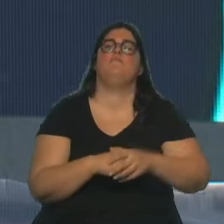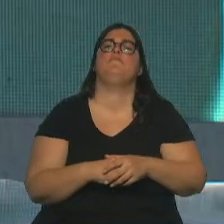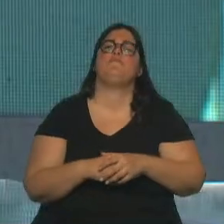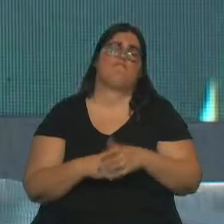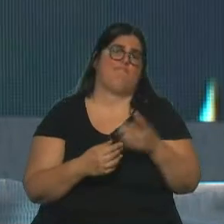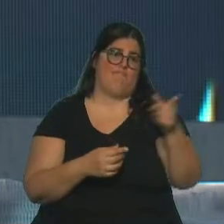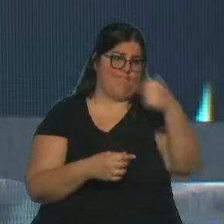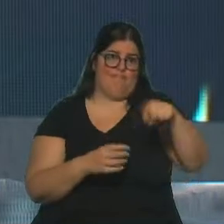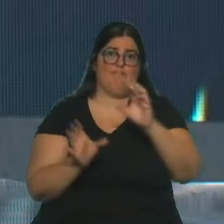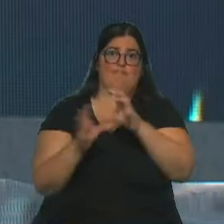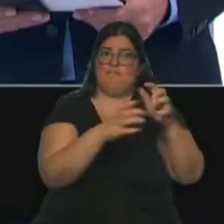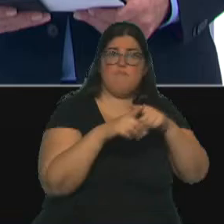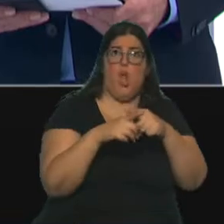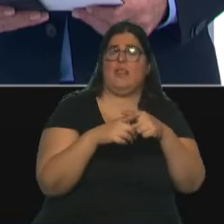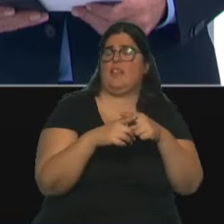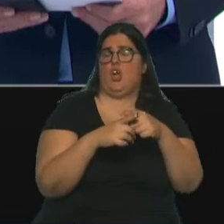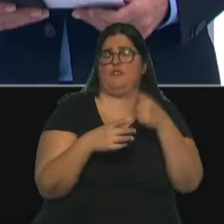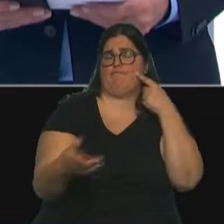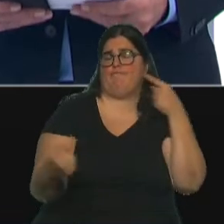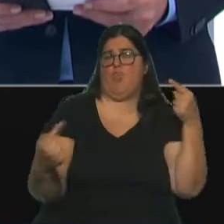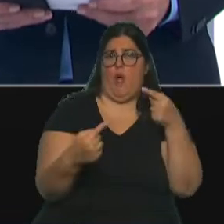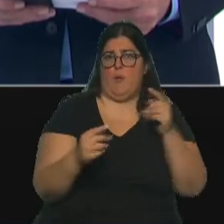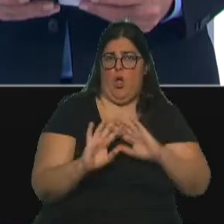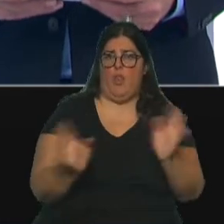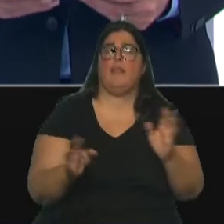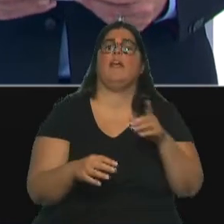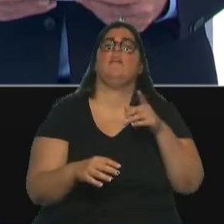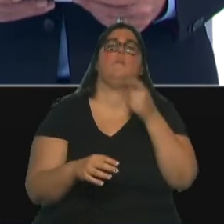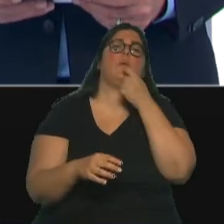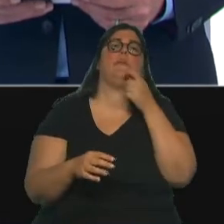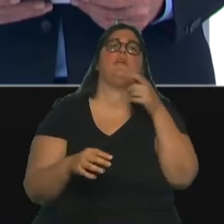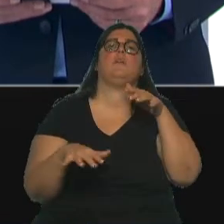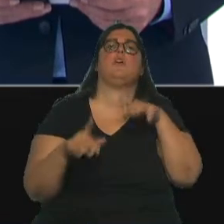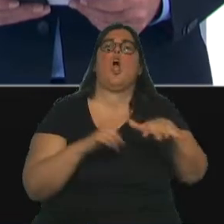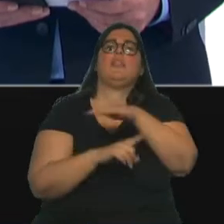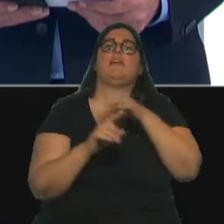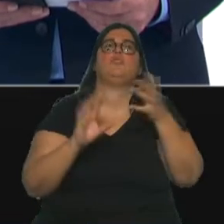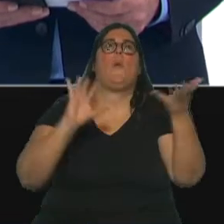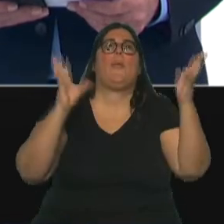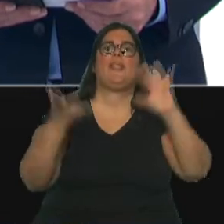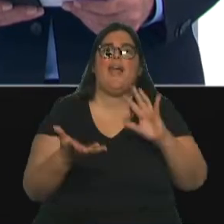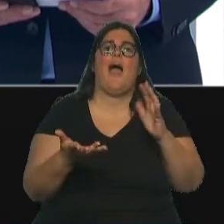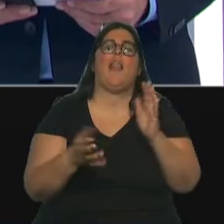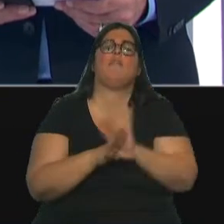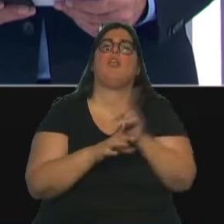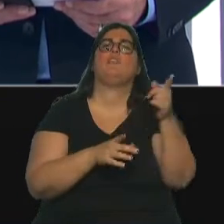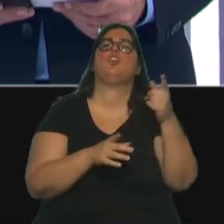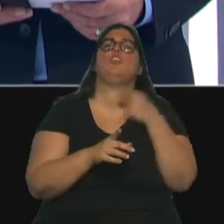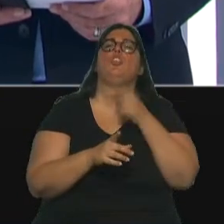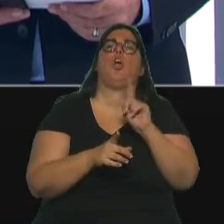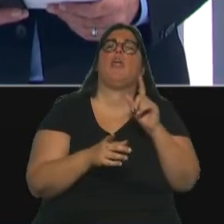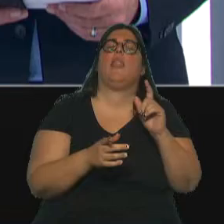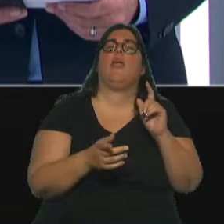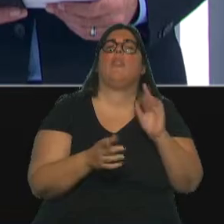se oponen con ciertos reparos con respecto a condiciones socioambientales, a no contribuir a lo que ellos denominan la acentuación